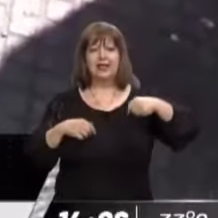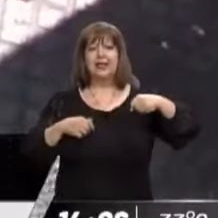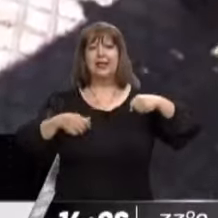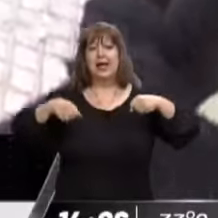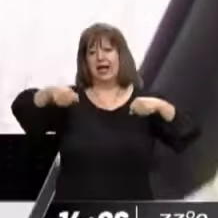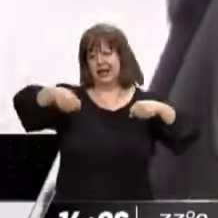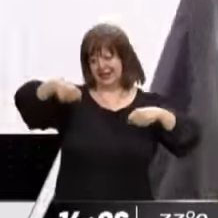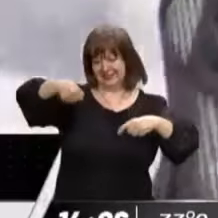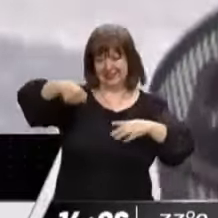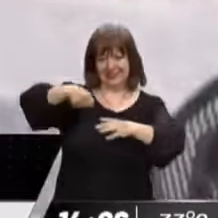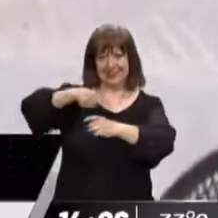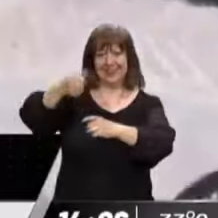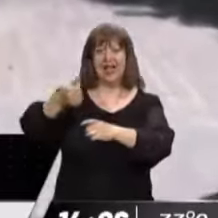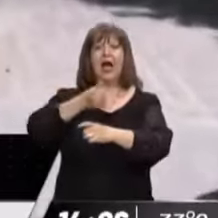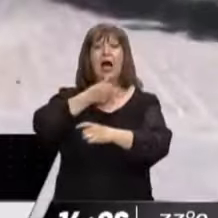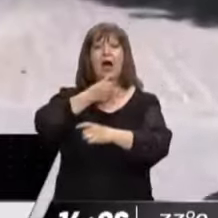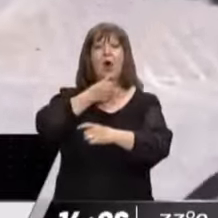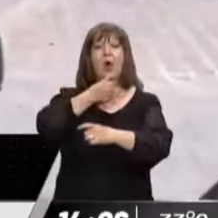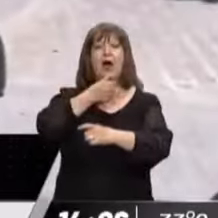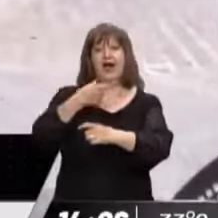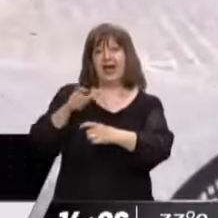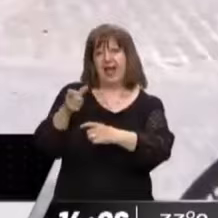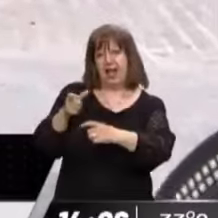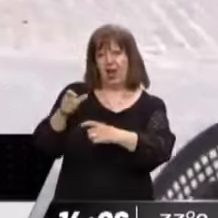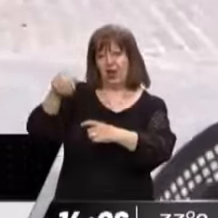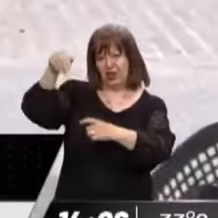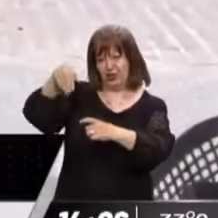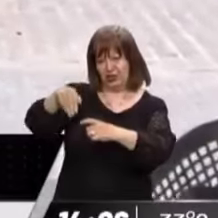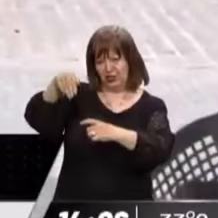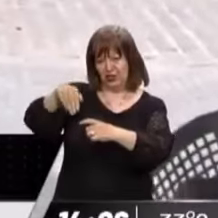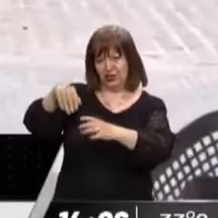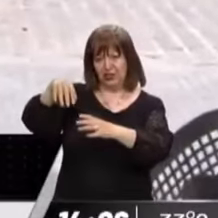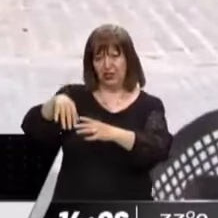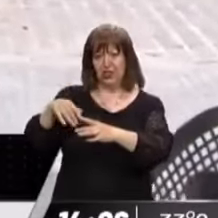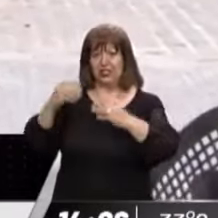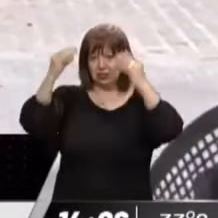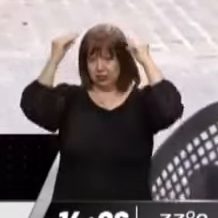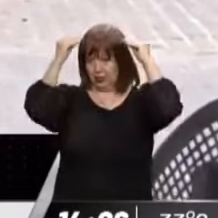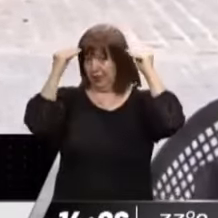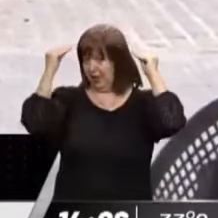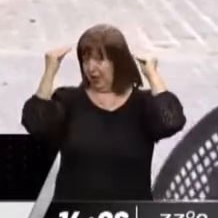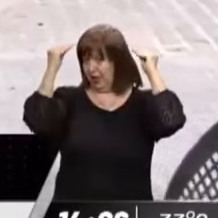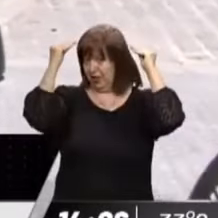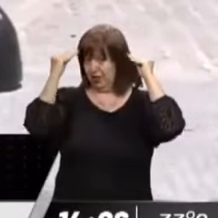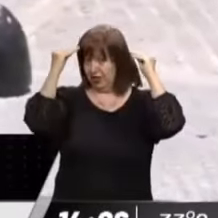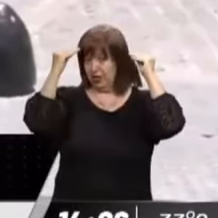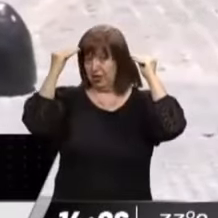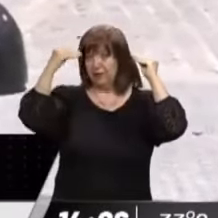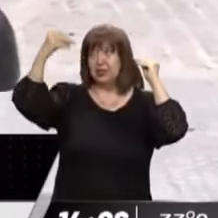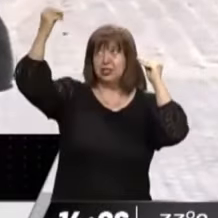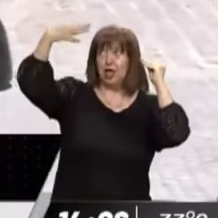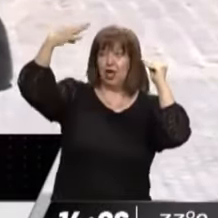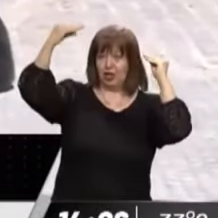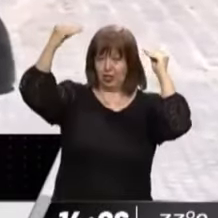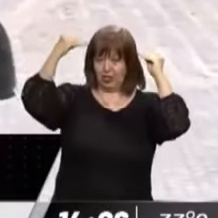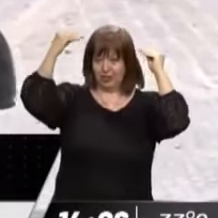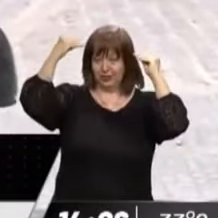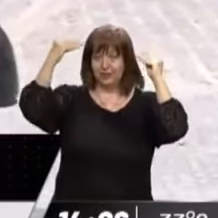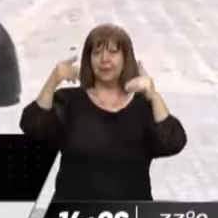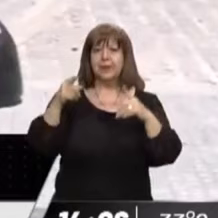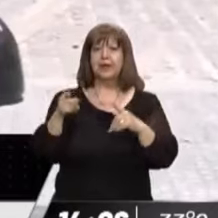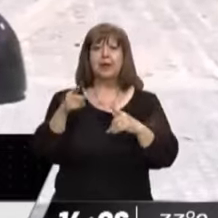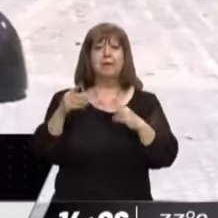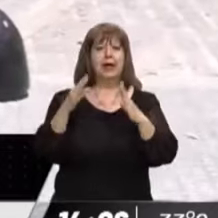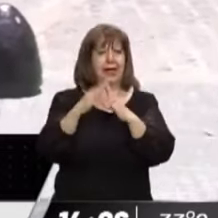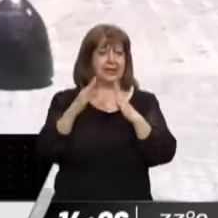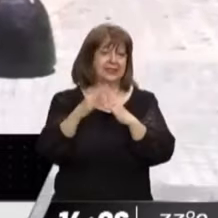hielo. Estás tomando un Sí, poquito de agua. estamos tomando agua. Y te has Para puesto un calor. sombrero. Un sombrerito para taparse el sol. ¿Lo trajiste de la casa?